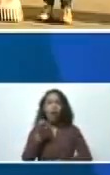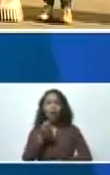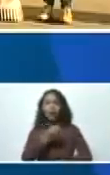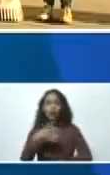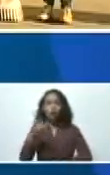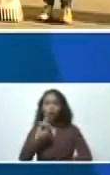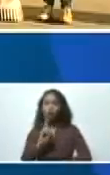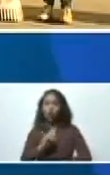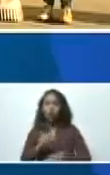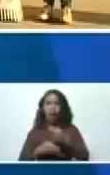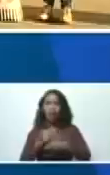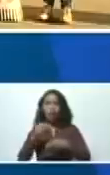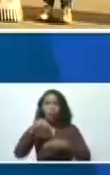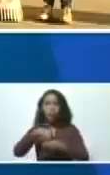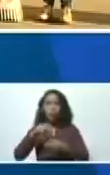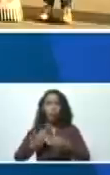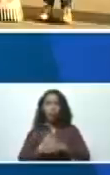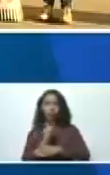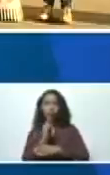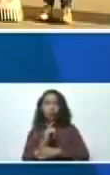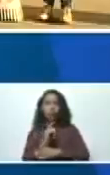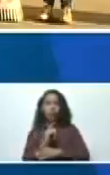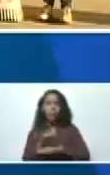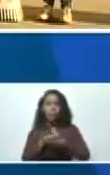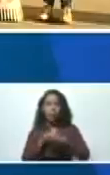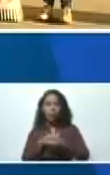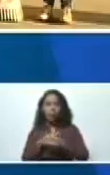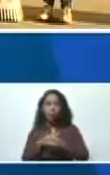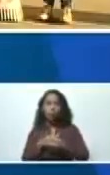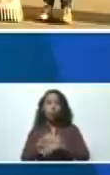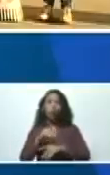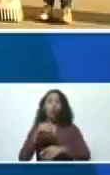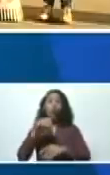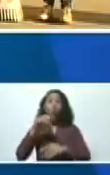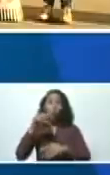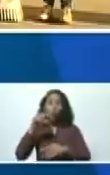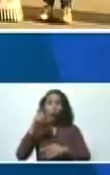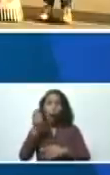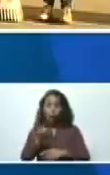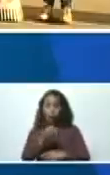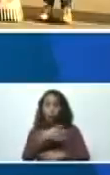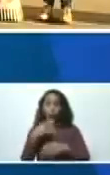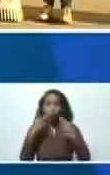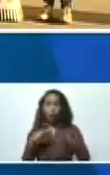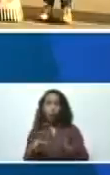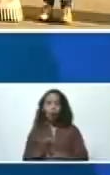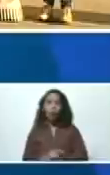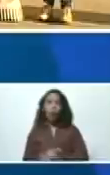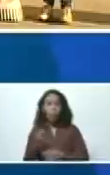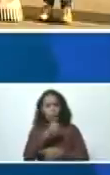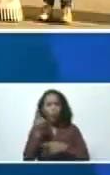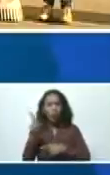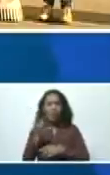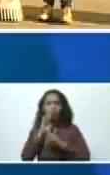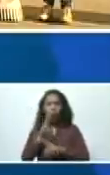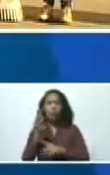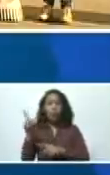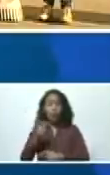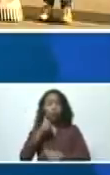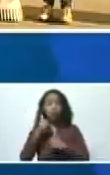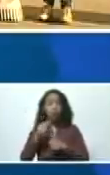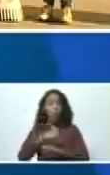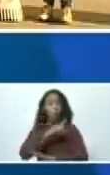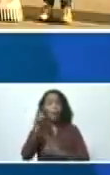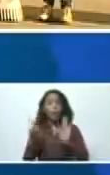no orgánico, del arroz orgánico. Así que bueno, búsquenme ahí ese reportaje que está muy bueno, muy